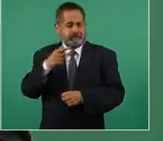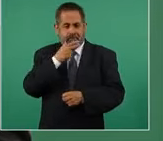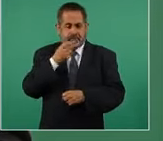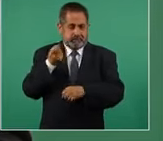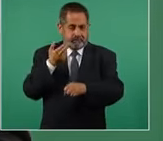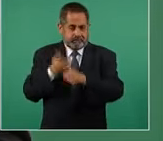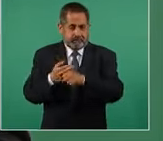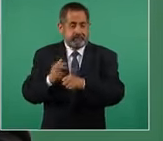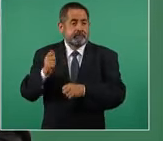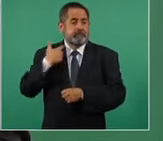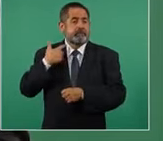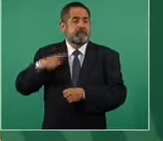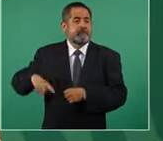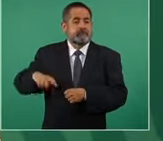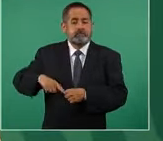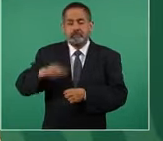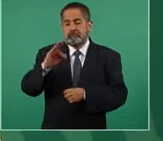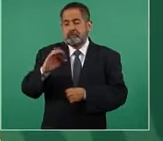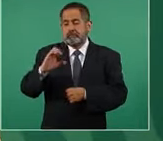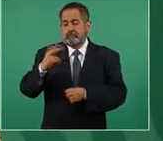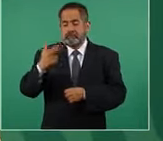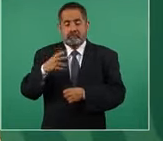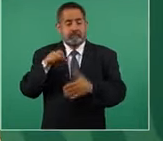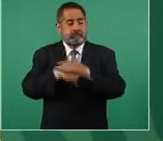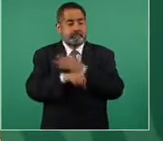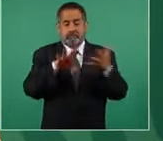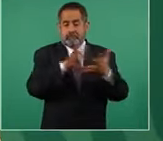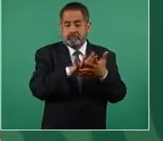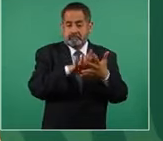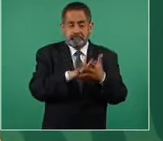del gobierno de Felipe Calderón esté en la cárcel,